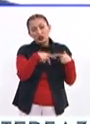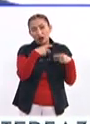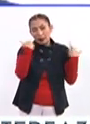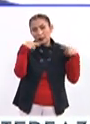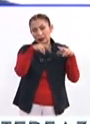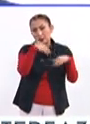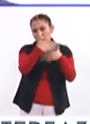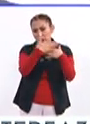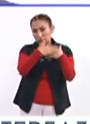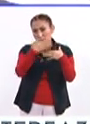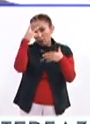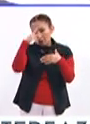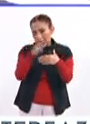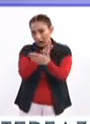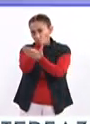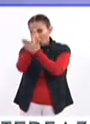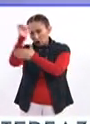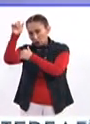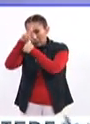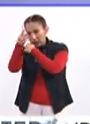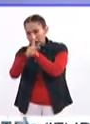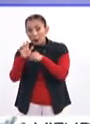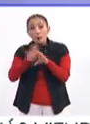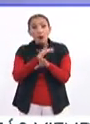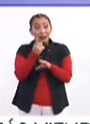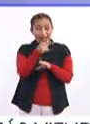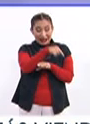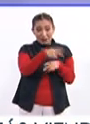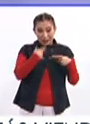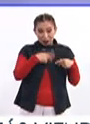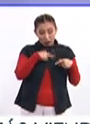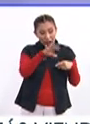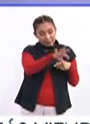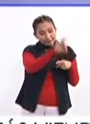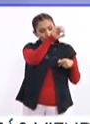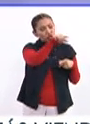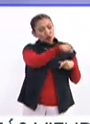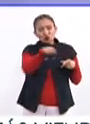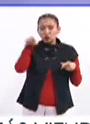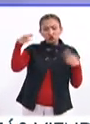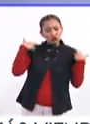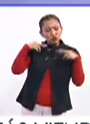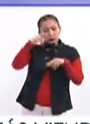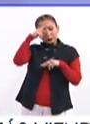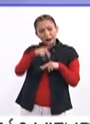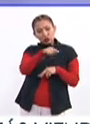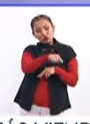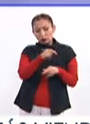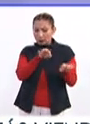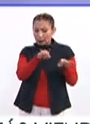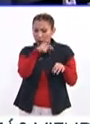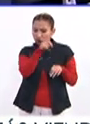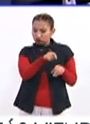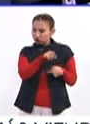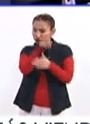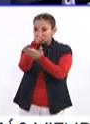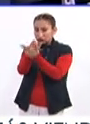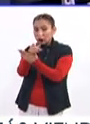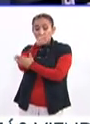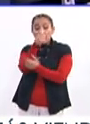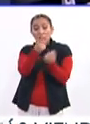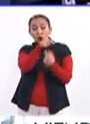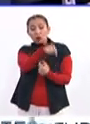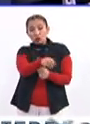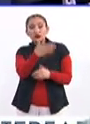los consejeros o los agregados culturales que van a los países y que tienen esa misión, unos